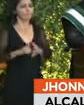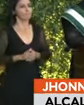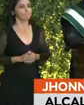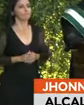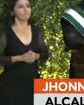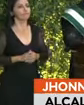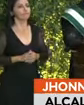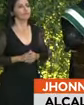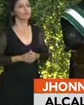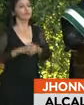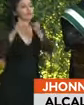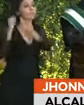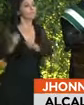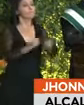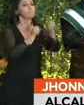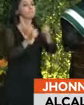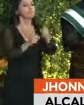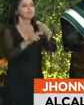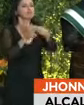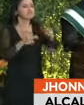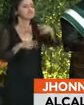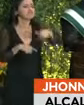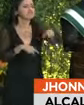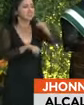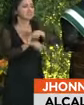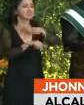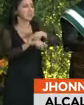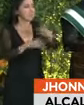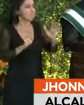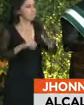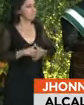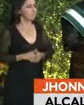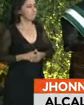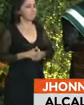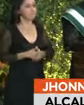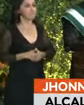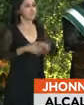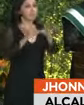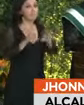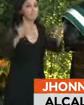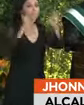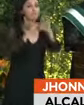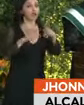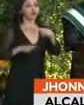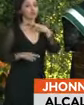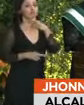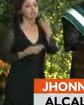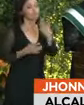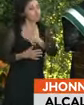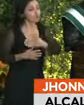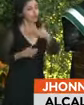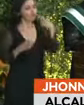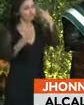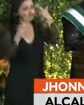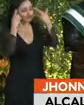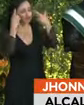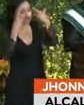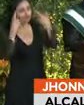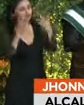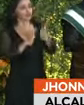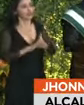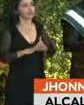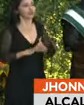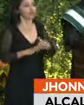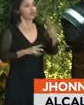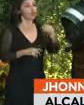El poder es circunstancial y es importante que reflexionemos todos. Si